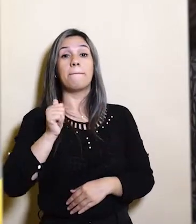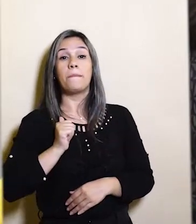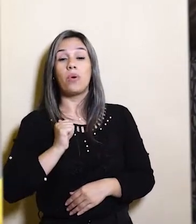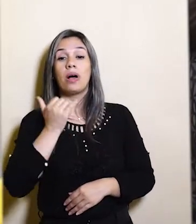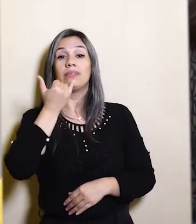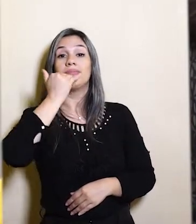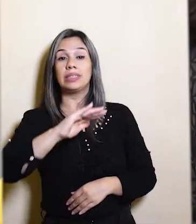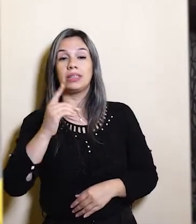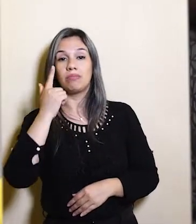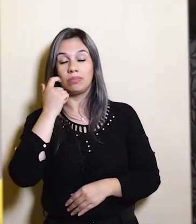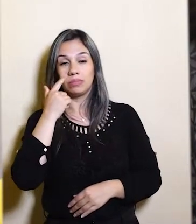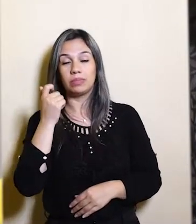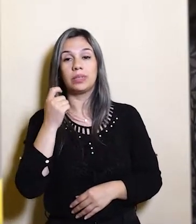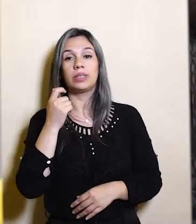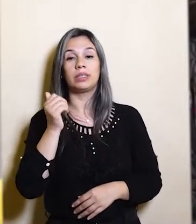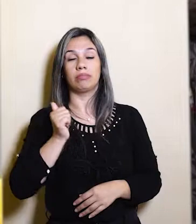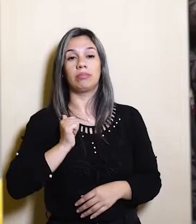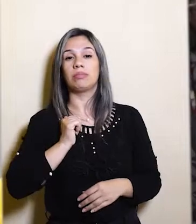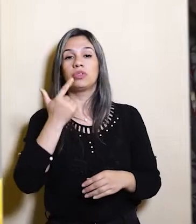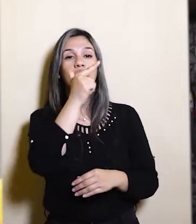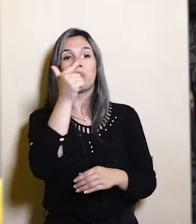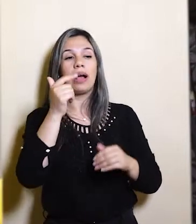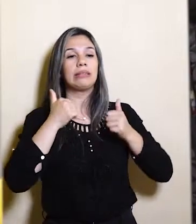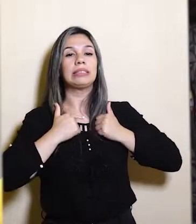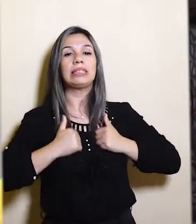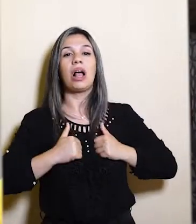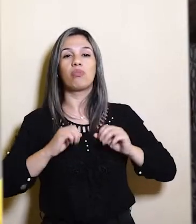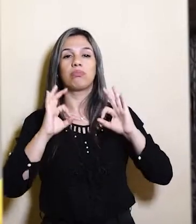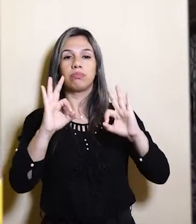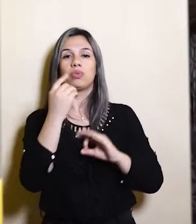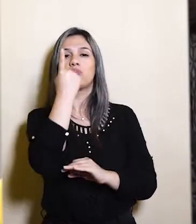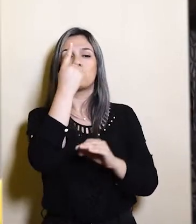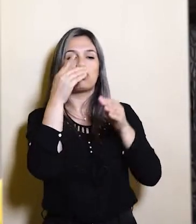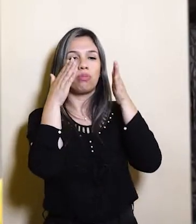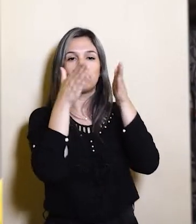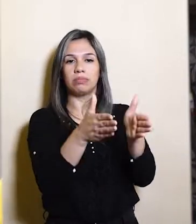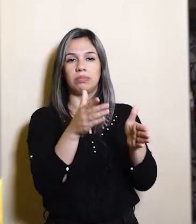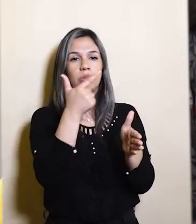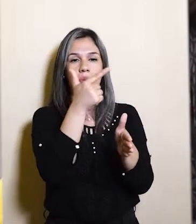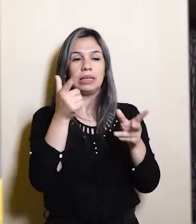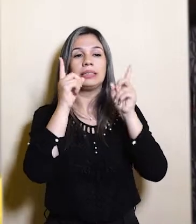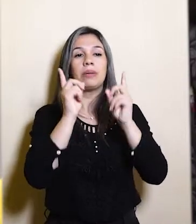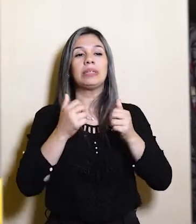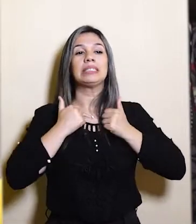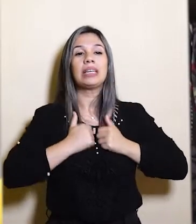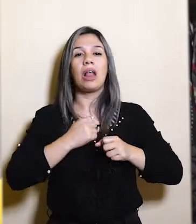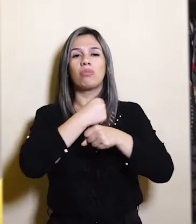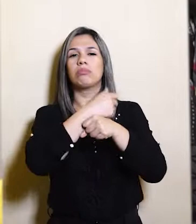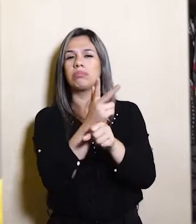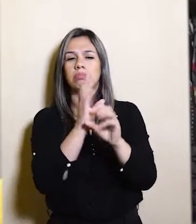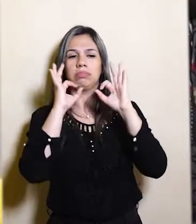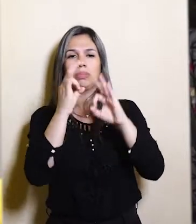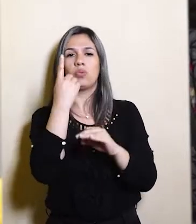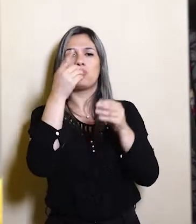están accediendo a servicios de salud integral, no tienen acceso a educación integral en la sexualidad, no tienen acceso en